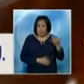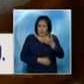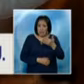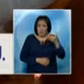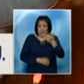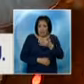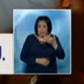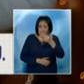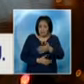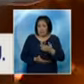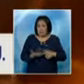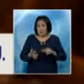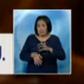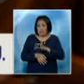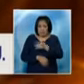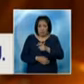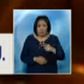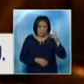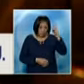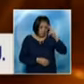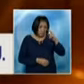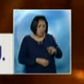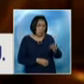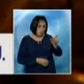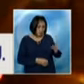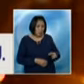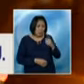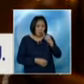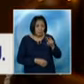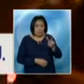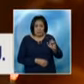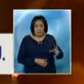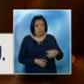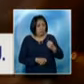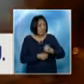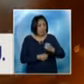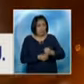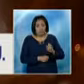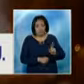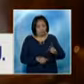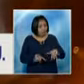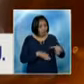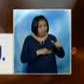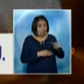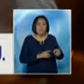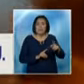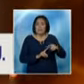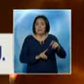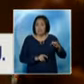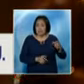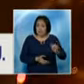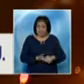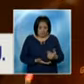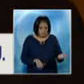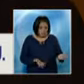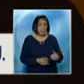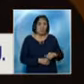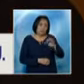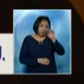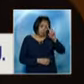controles médicos. Por ello, Víctor ha tenido que dejar su trabajo como taxista en el distrito de San Jerónimo, Cusco, para quedarse en